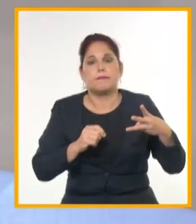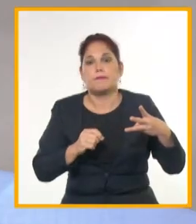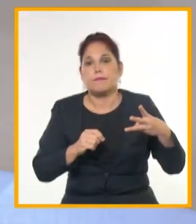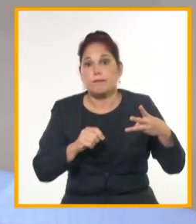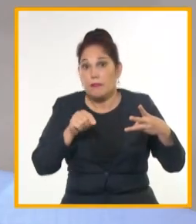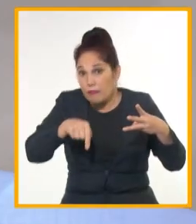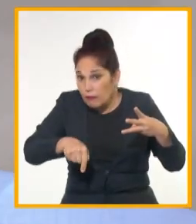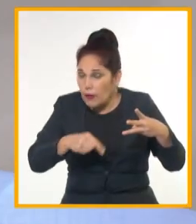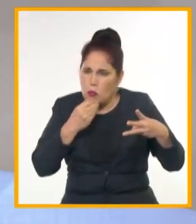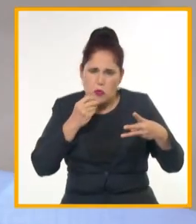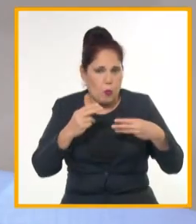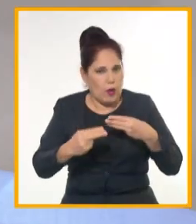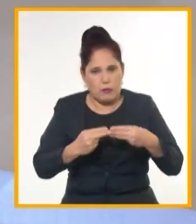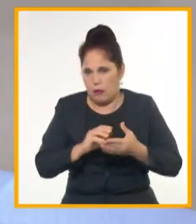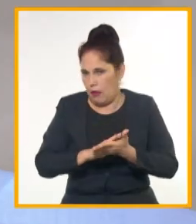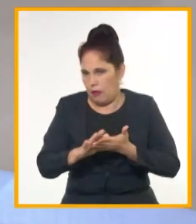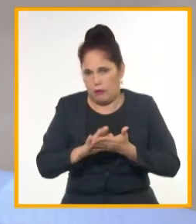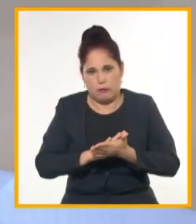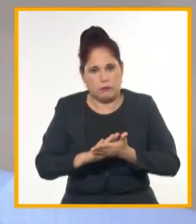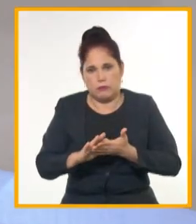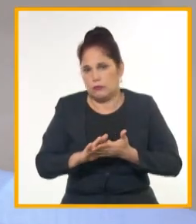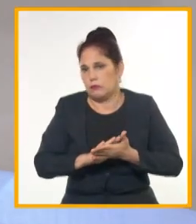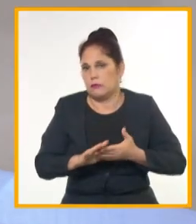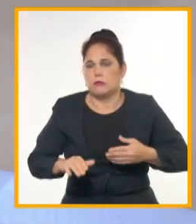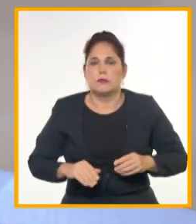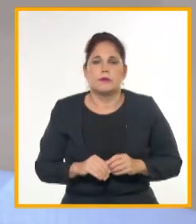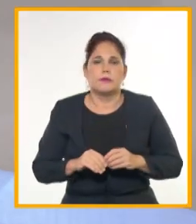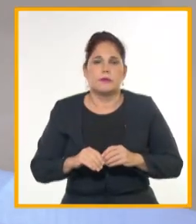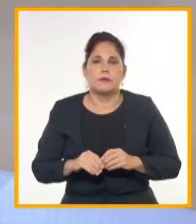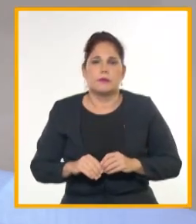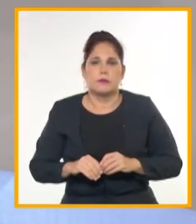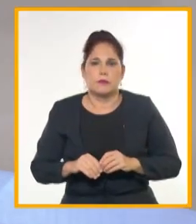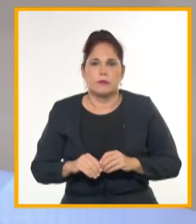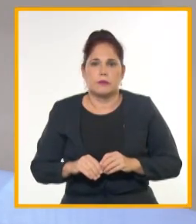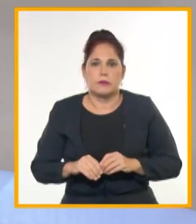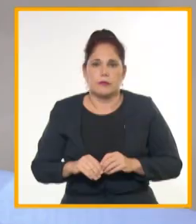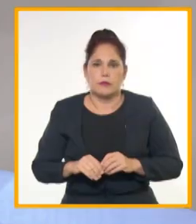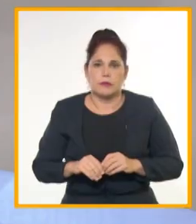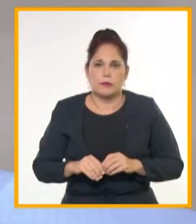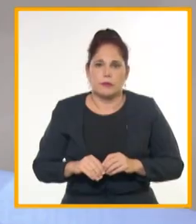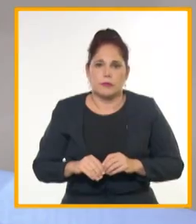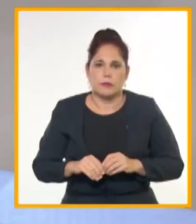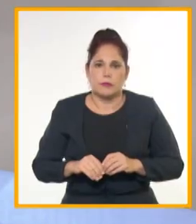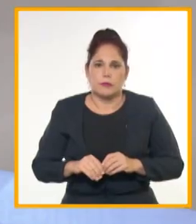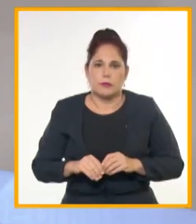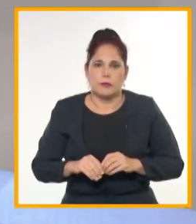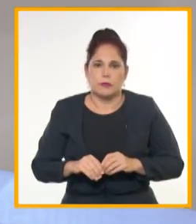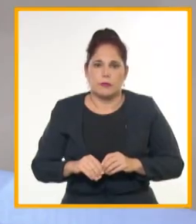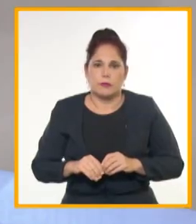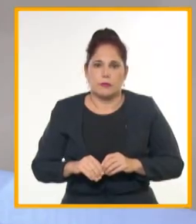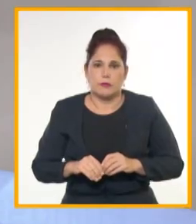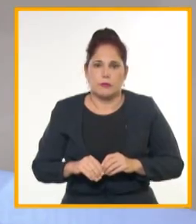ahora nadie está hablando, muy poca gente está hablando de esto, de esta enmienda 12, que